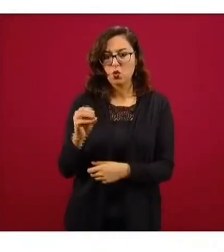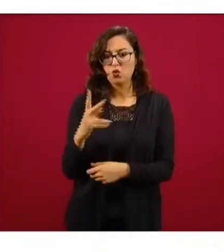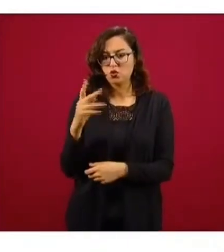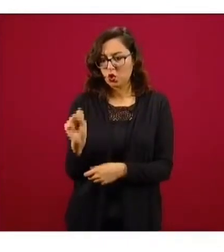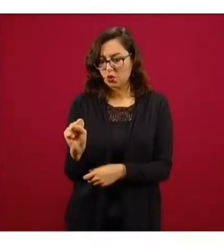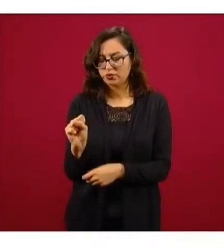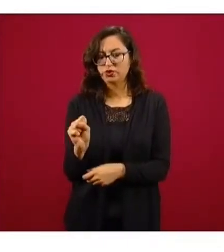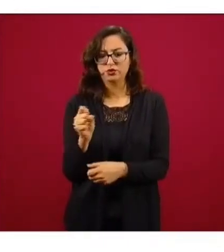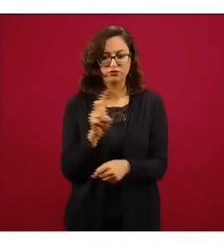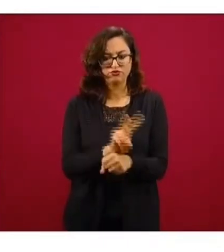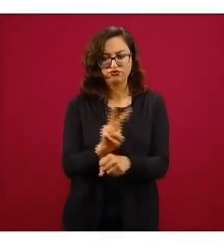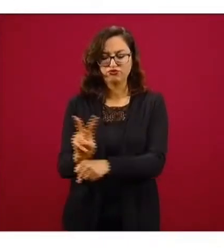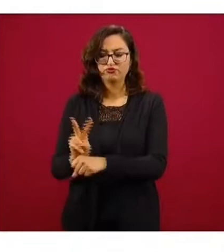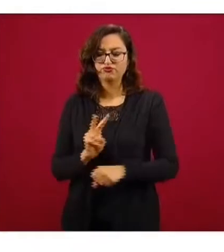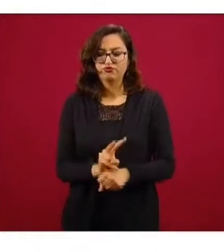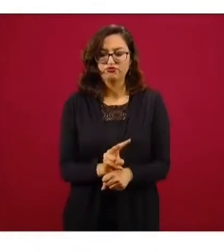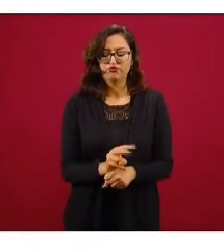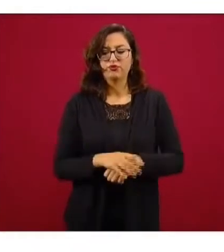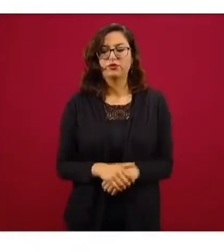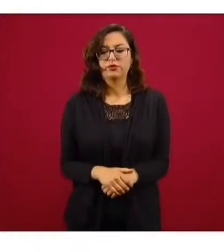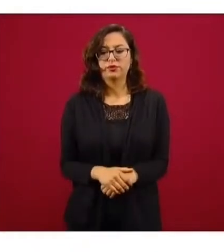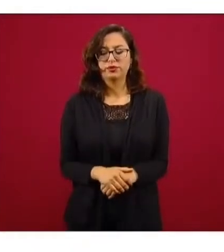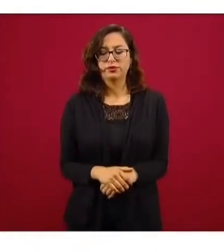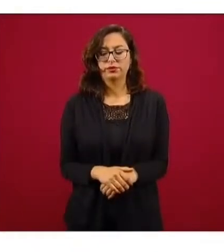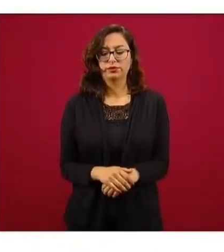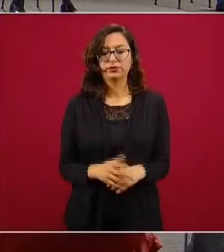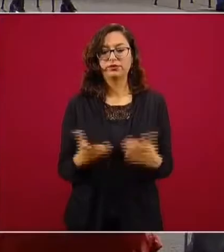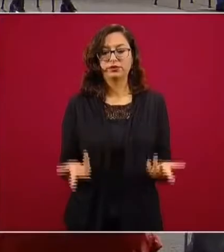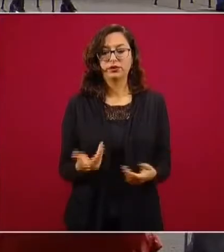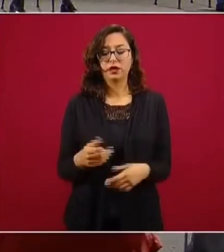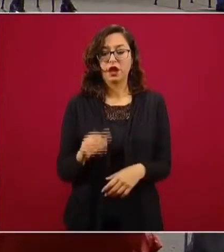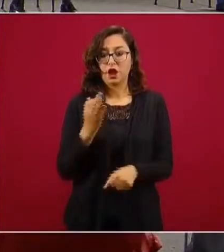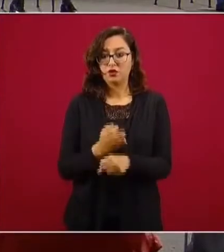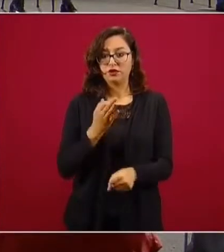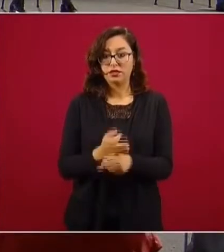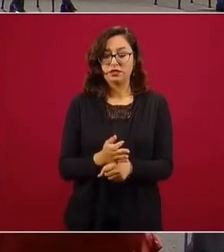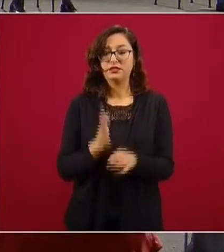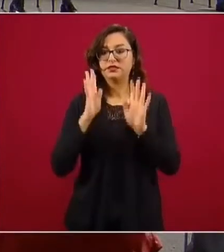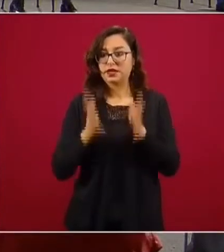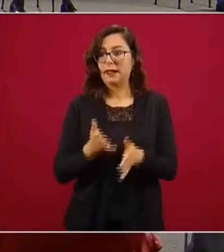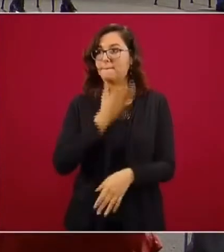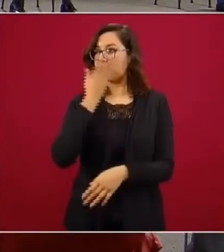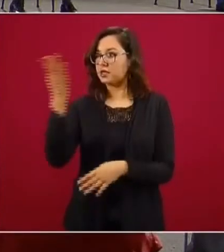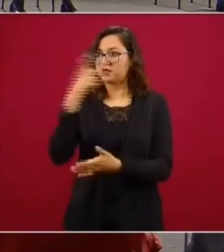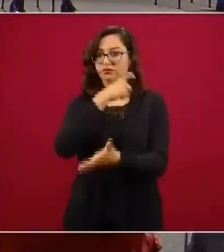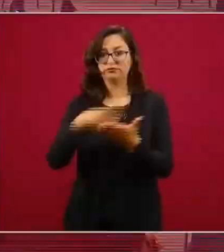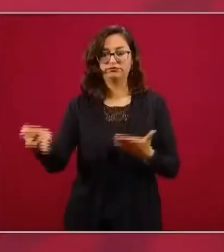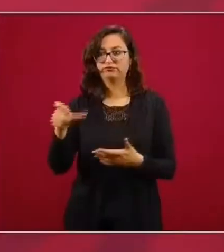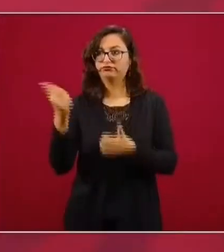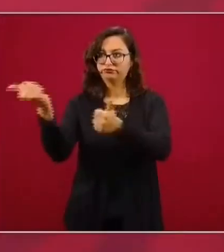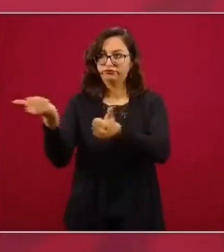técnica o, como el día de hoy, que nos convoca ya la primera licitación por encargo en la historia de México.